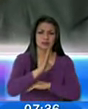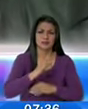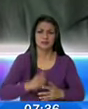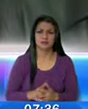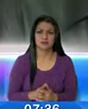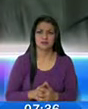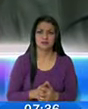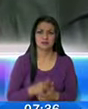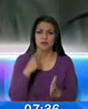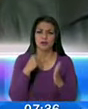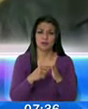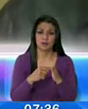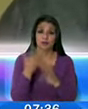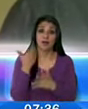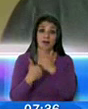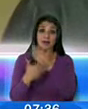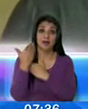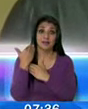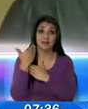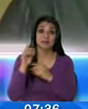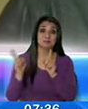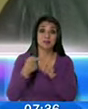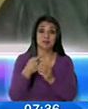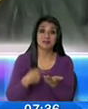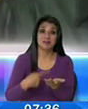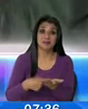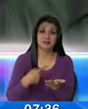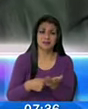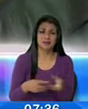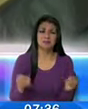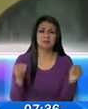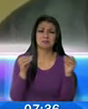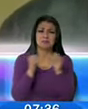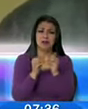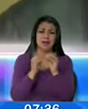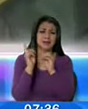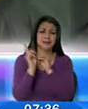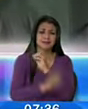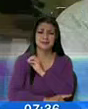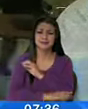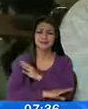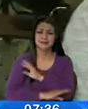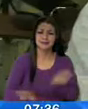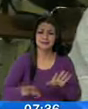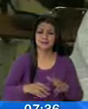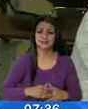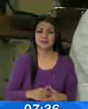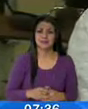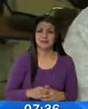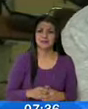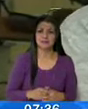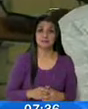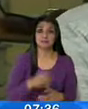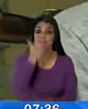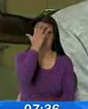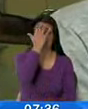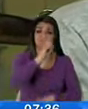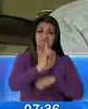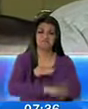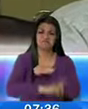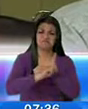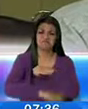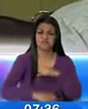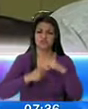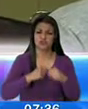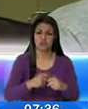la parte punitiva de lo que ya se discutió en el primer debate. Lo hace mucho más punitivo todavía. Nos preocupa las sanciones, como hemos dicho,